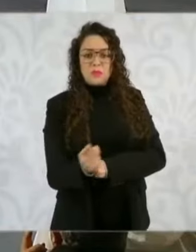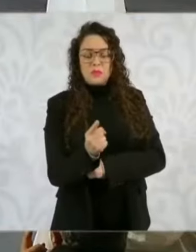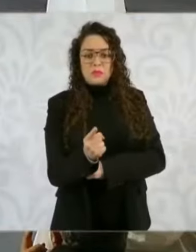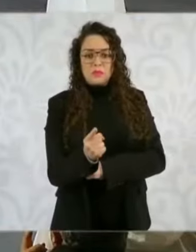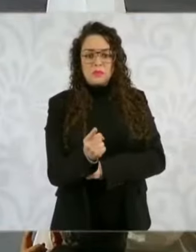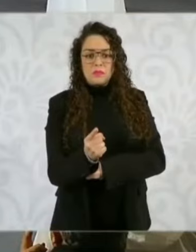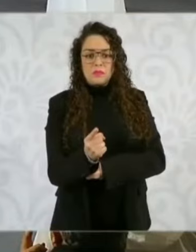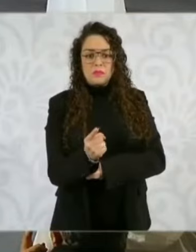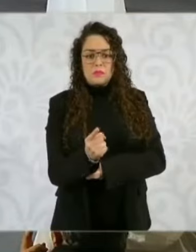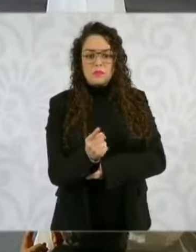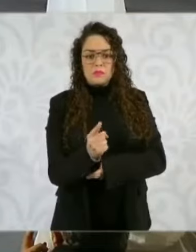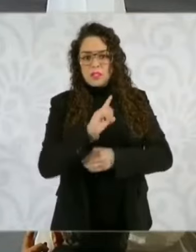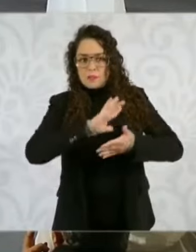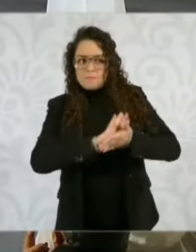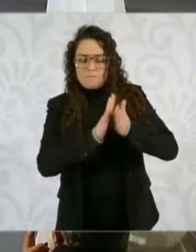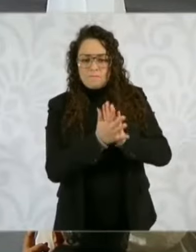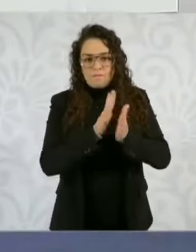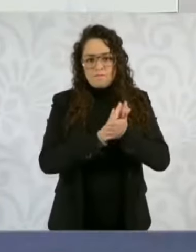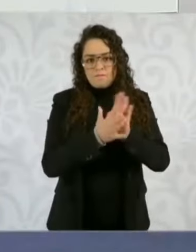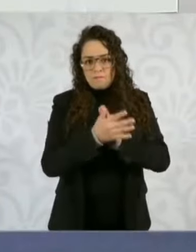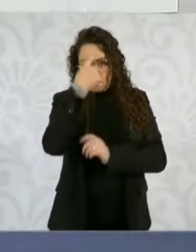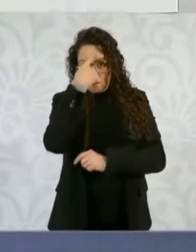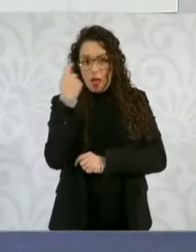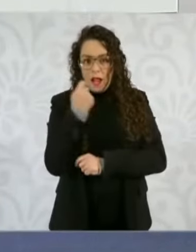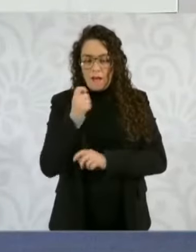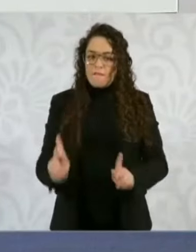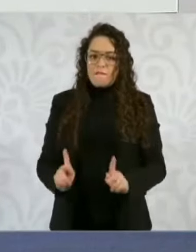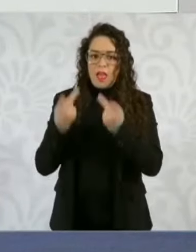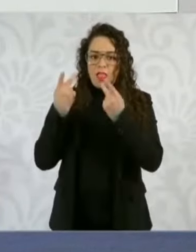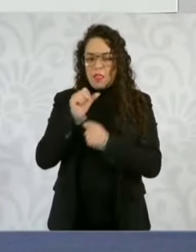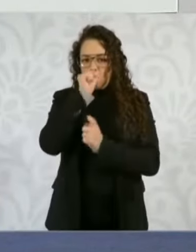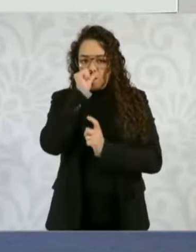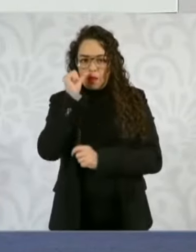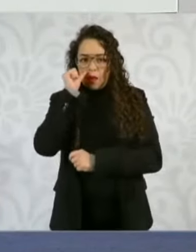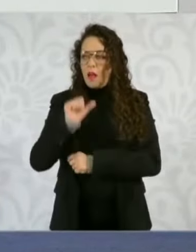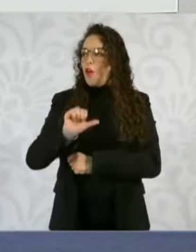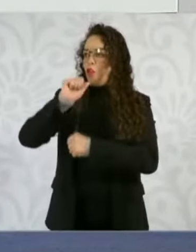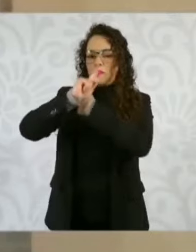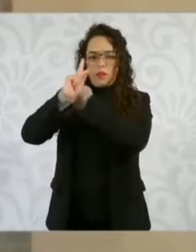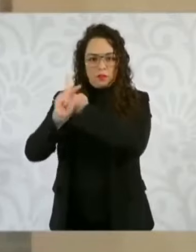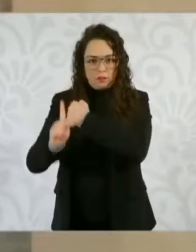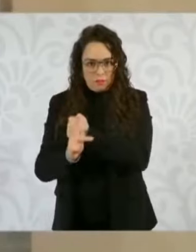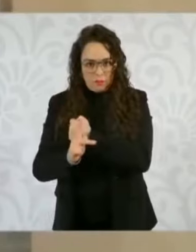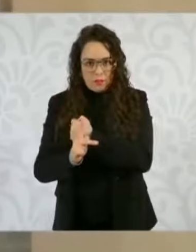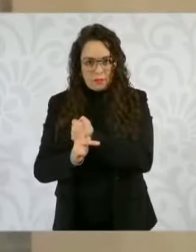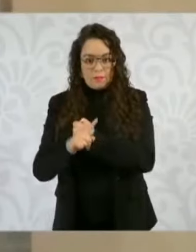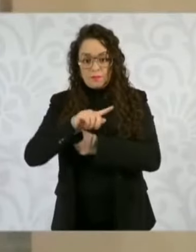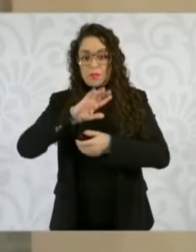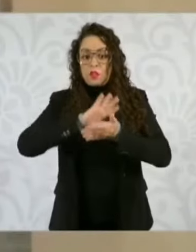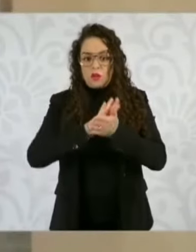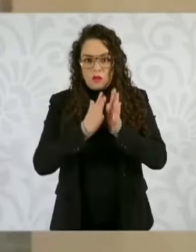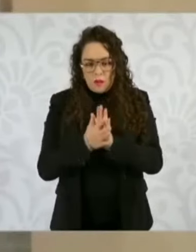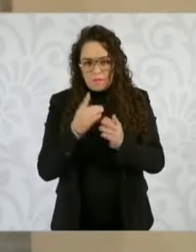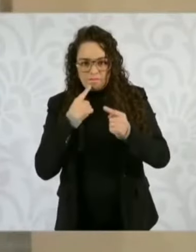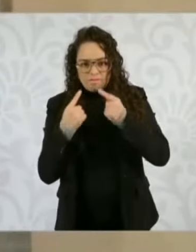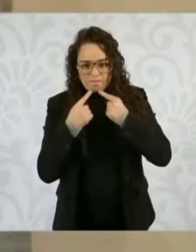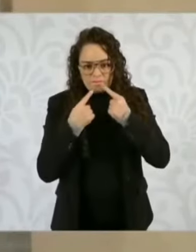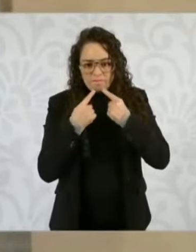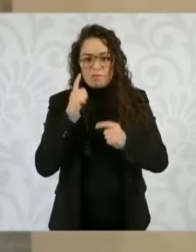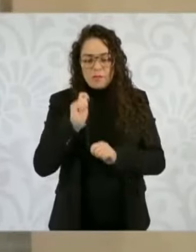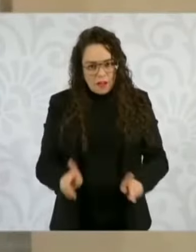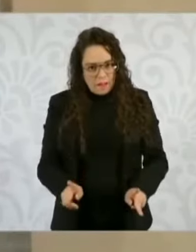conspiración para la distribución internacional de cocaína, conspiración para distribuir y posesión con intención de